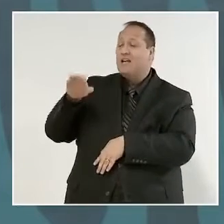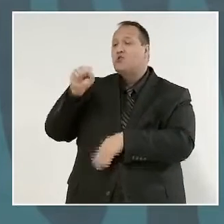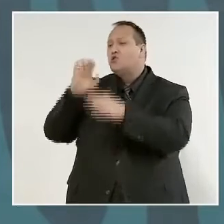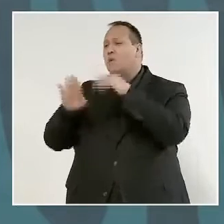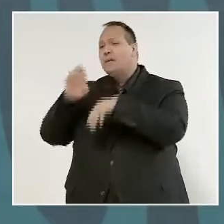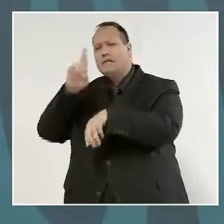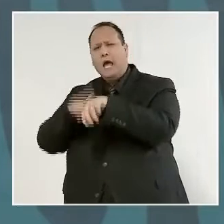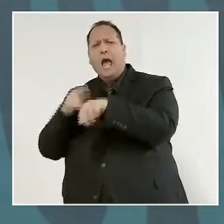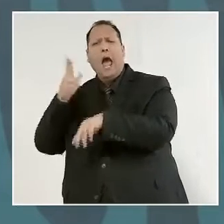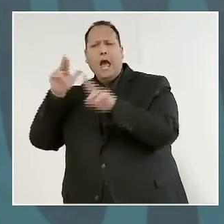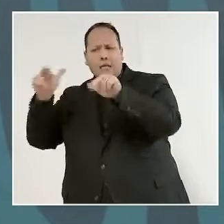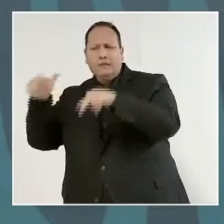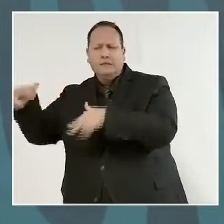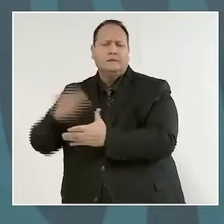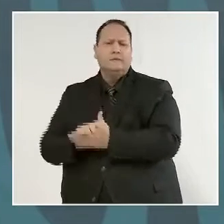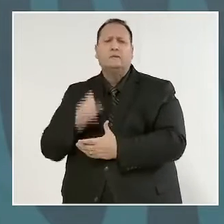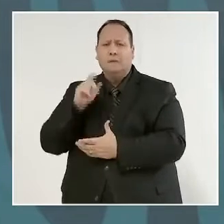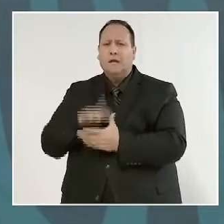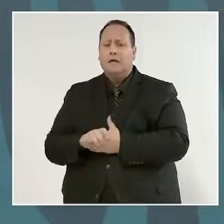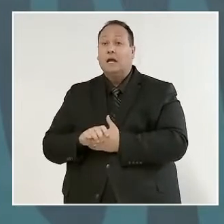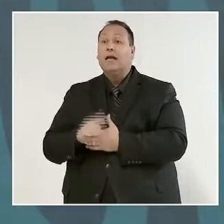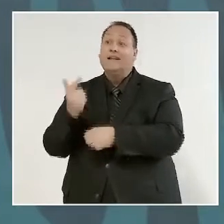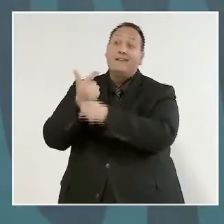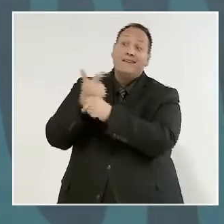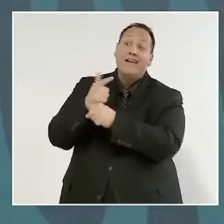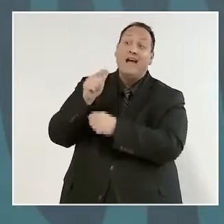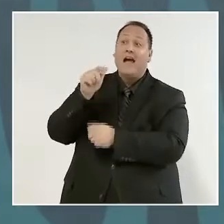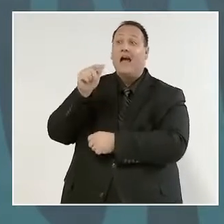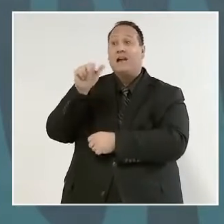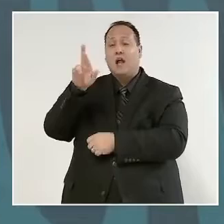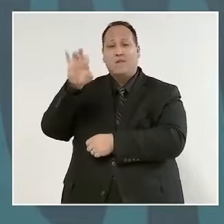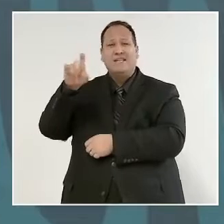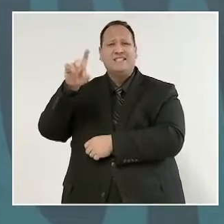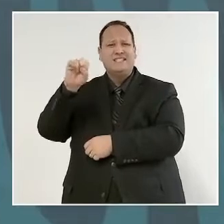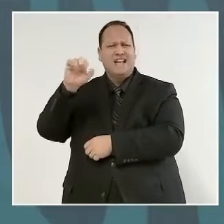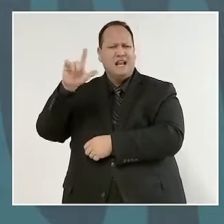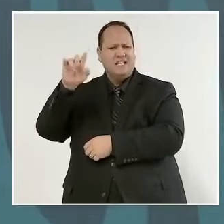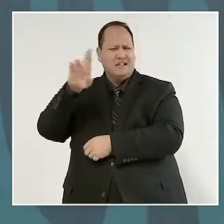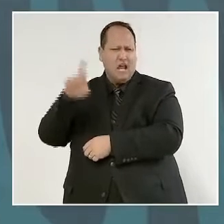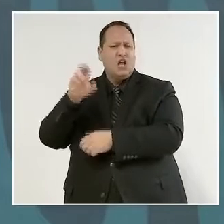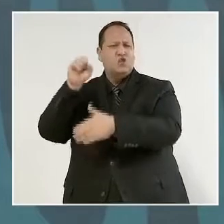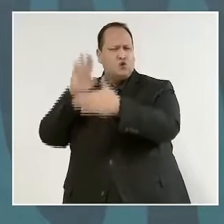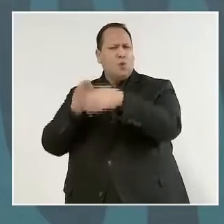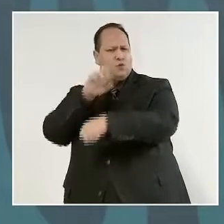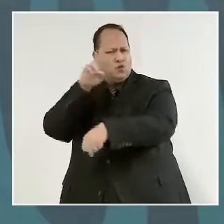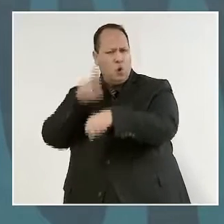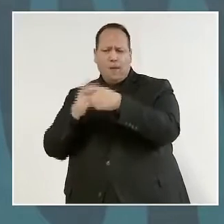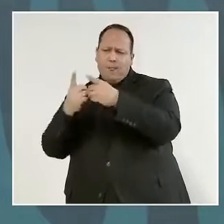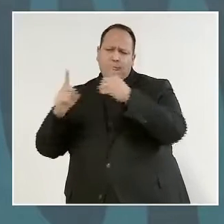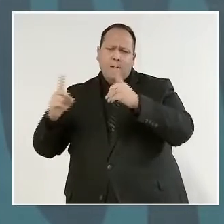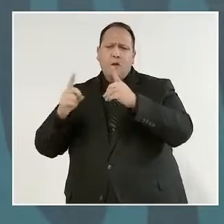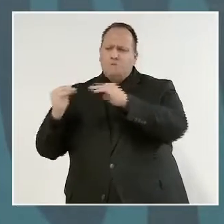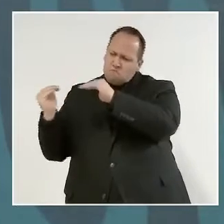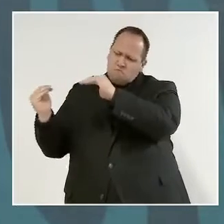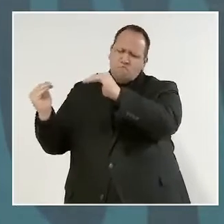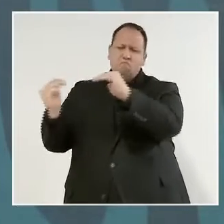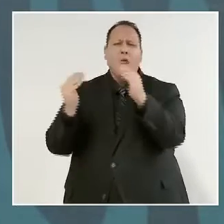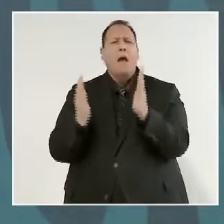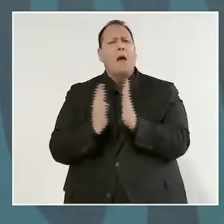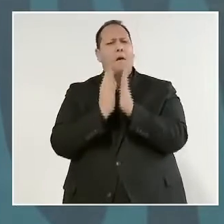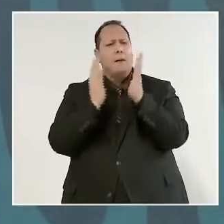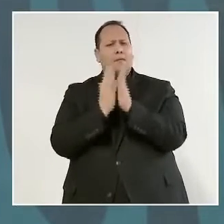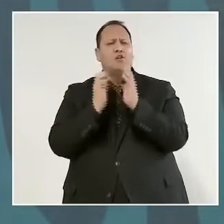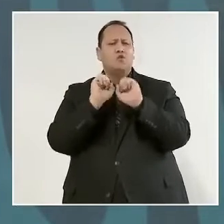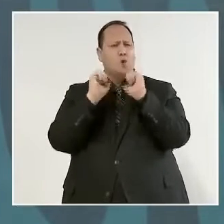subsecretario de Hacienda, al licenciado Rabindranath Salazar, subsecretario de Desarrollo Democrático,